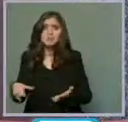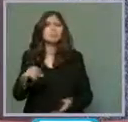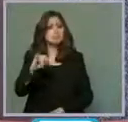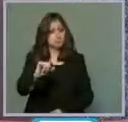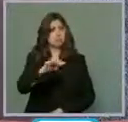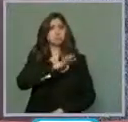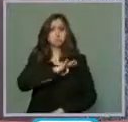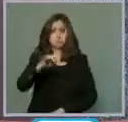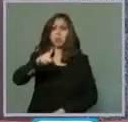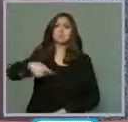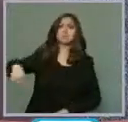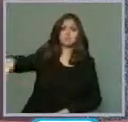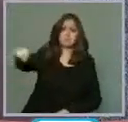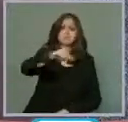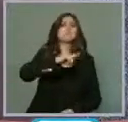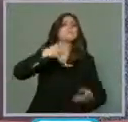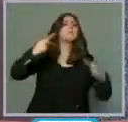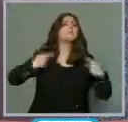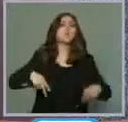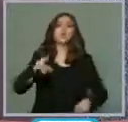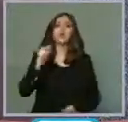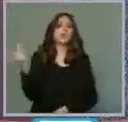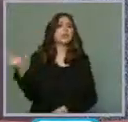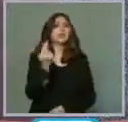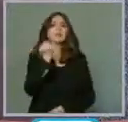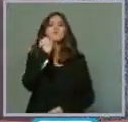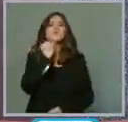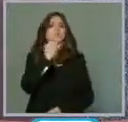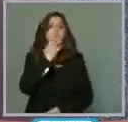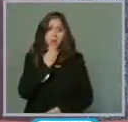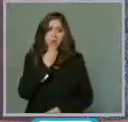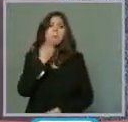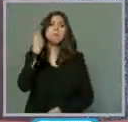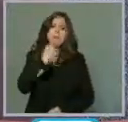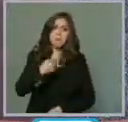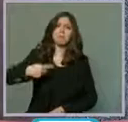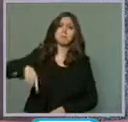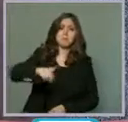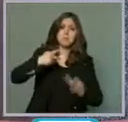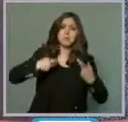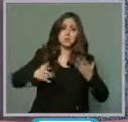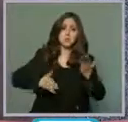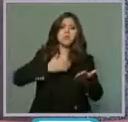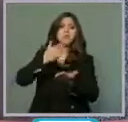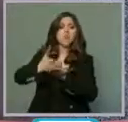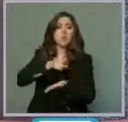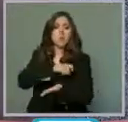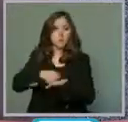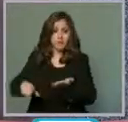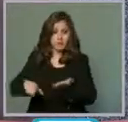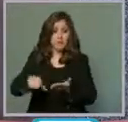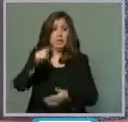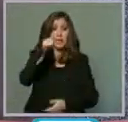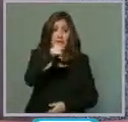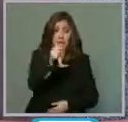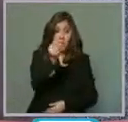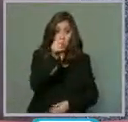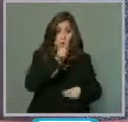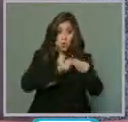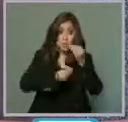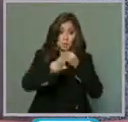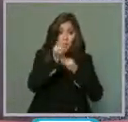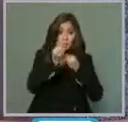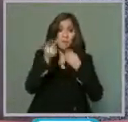todos. todo puede ser consumida por todos y bueno, les quiero comentar que este tipo de alimentos en la actualidad ha tenido